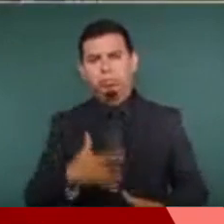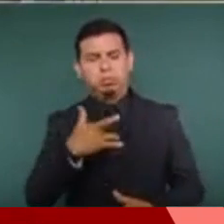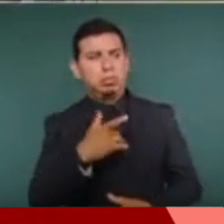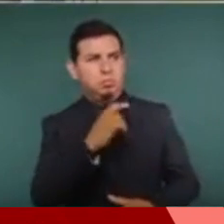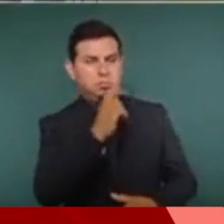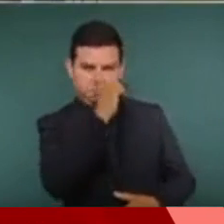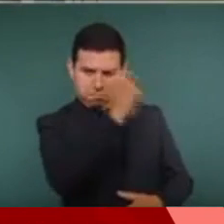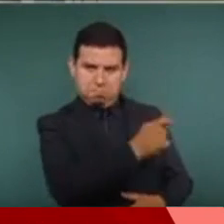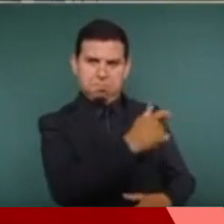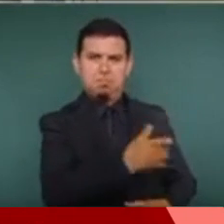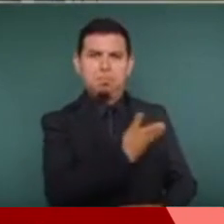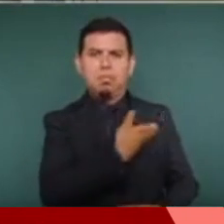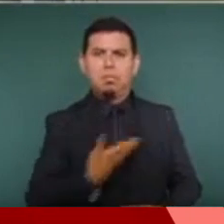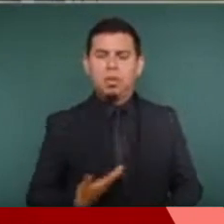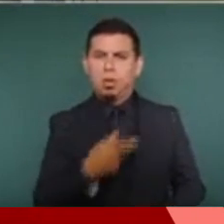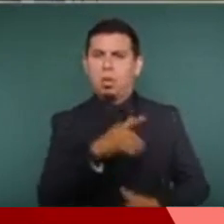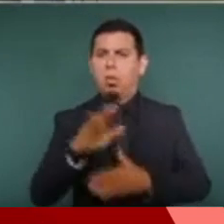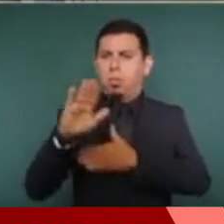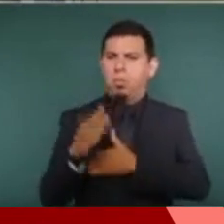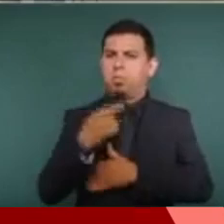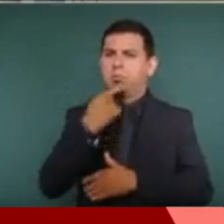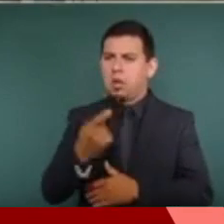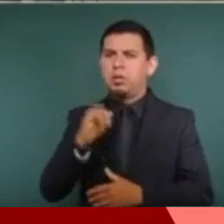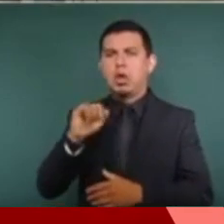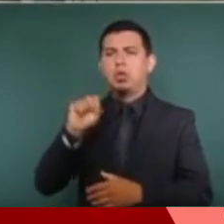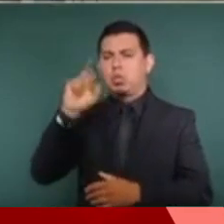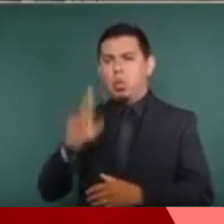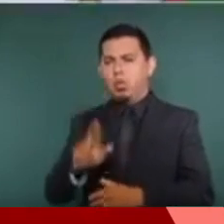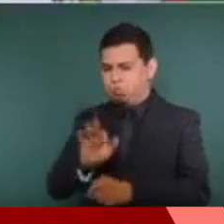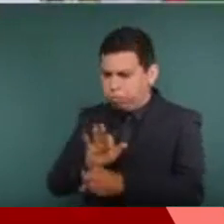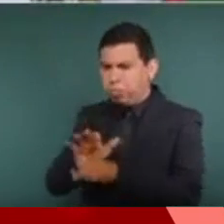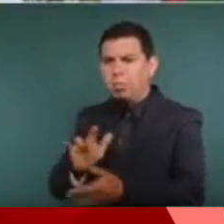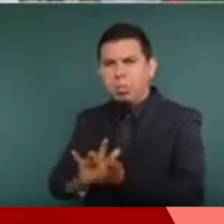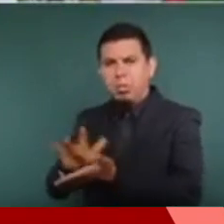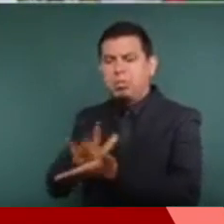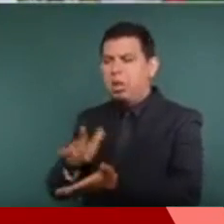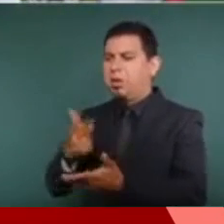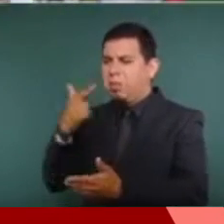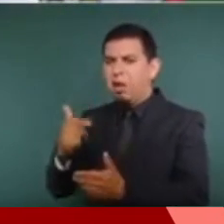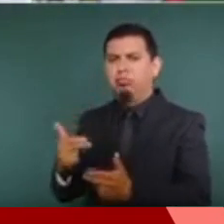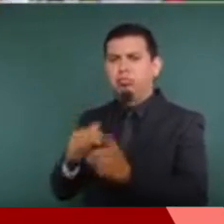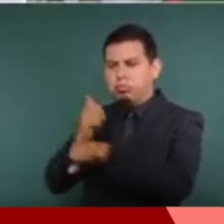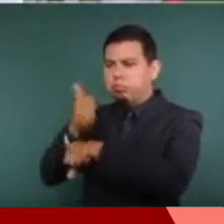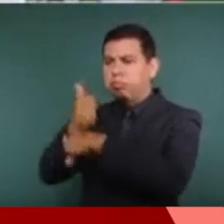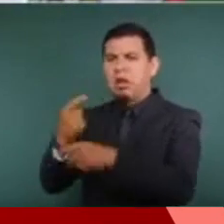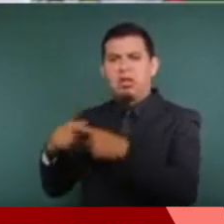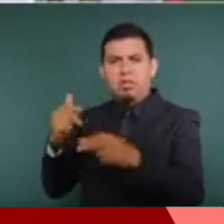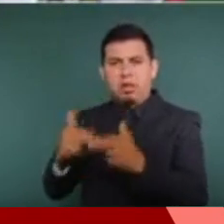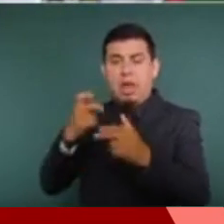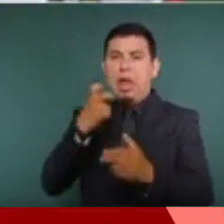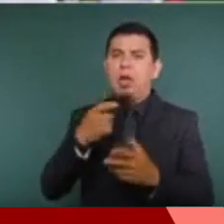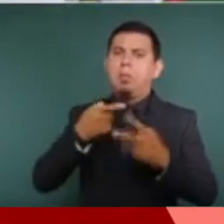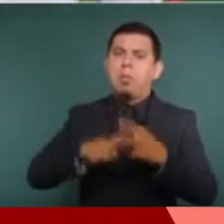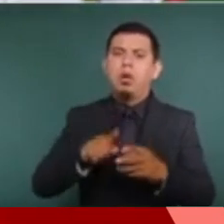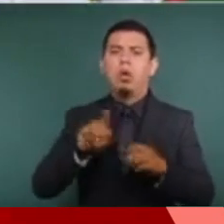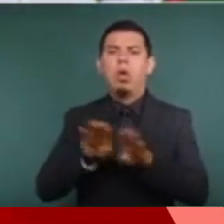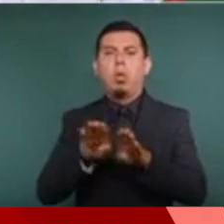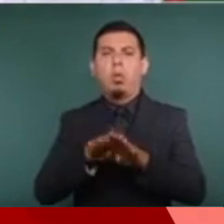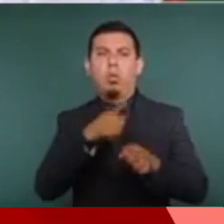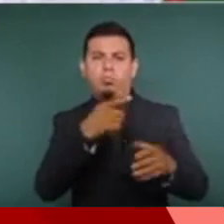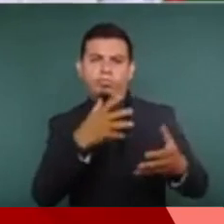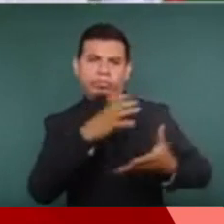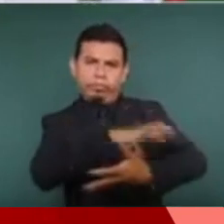señor presidente, su compromiso con el sureste y que se empiece a subsanar con su